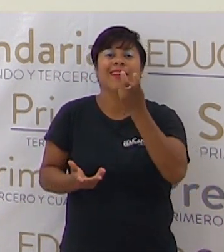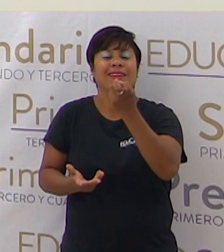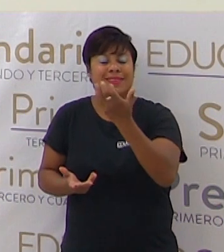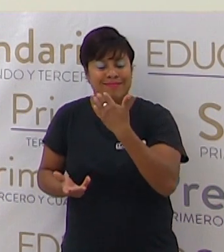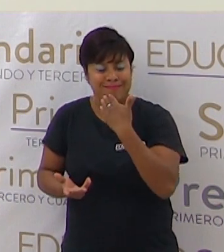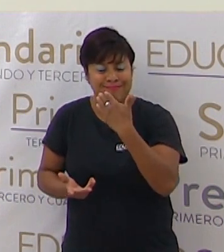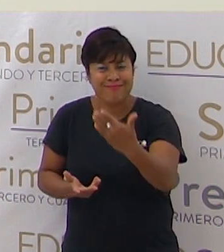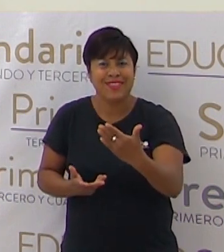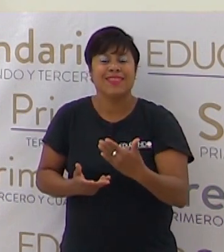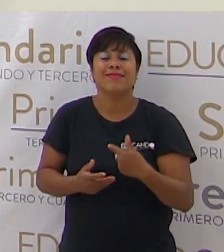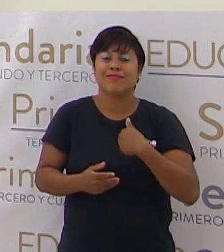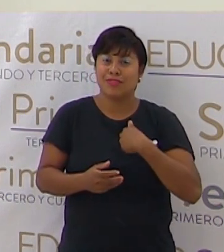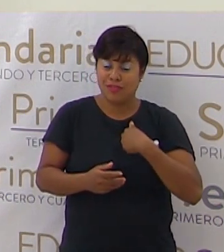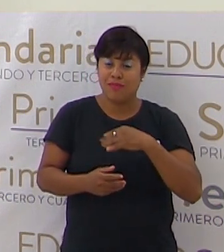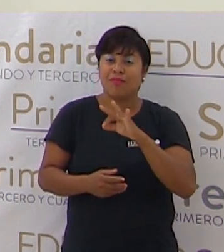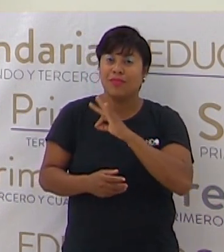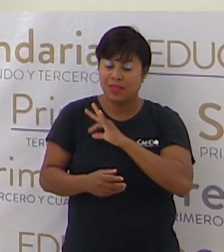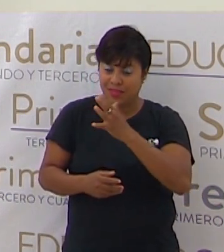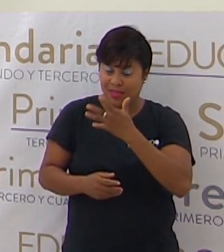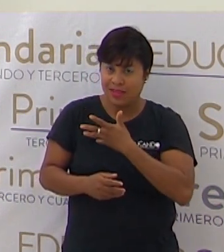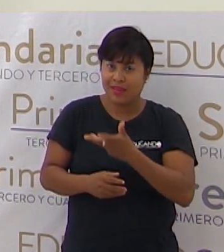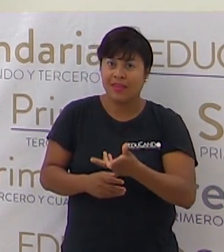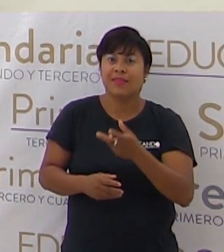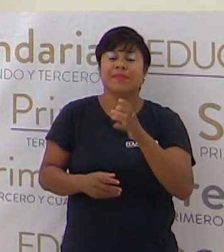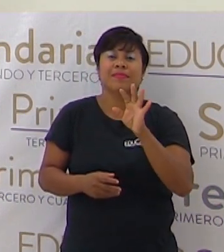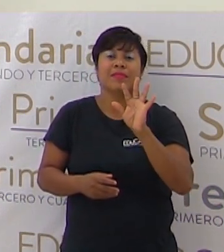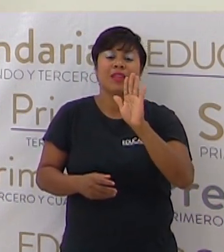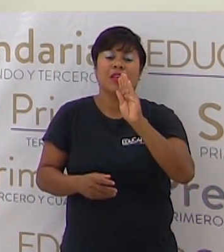Muy bien, voy a obtener